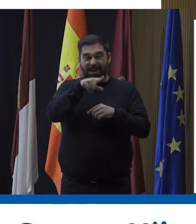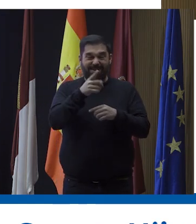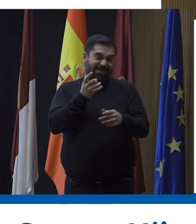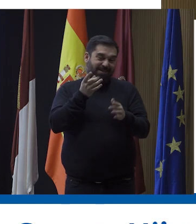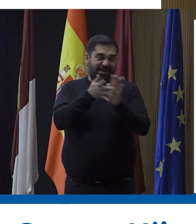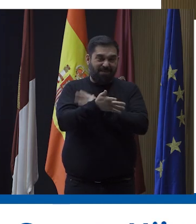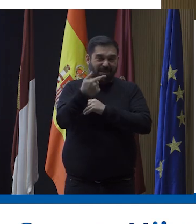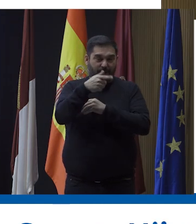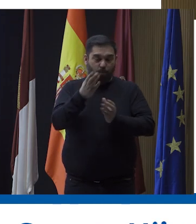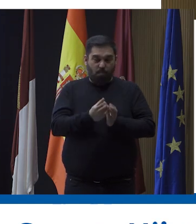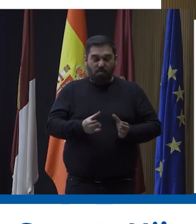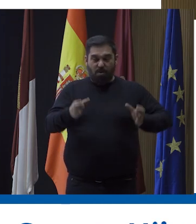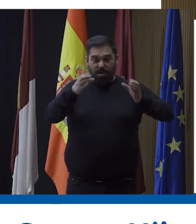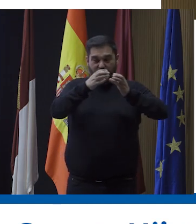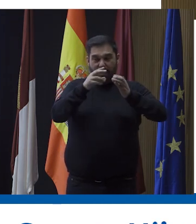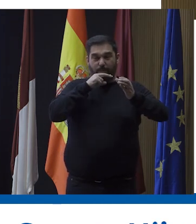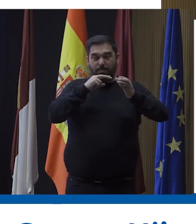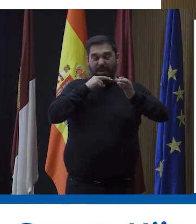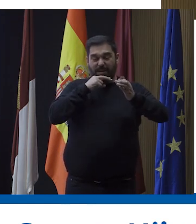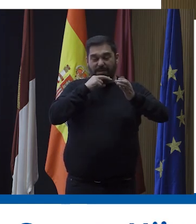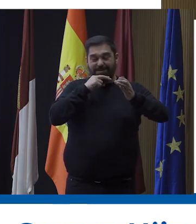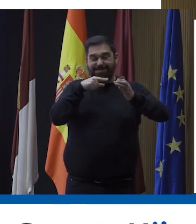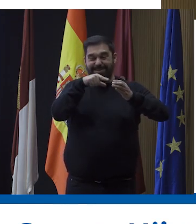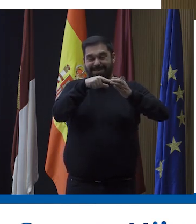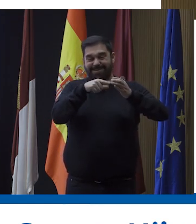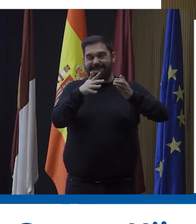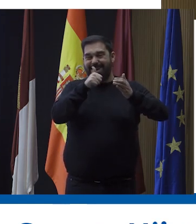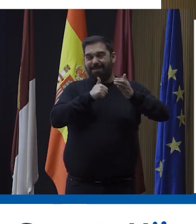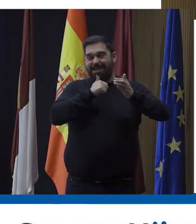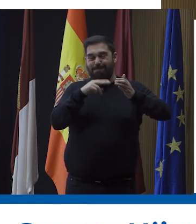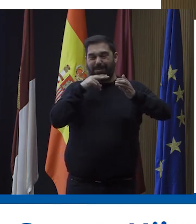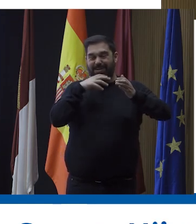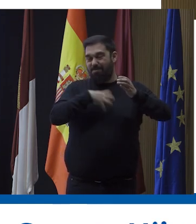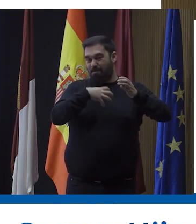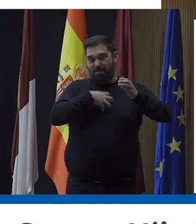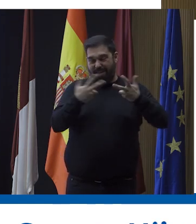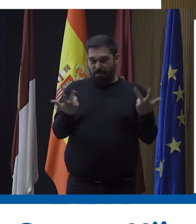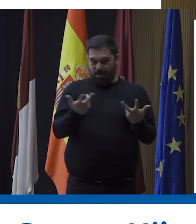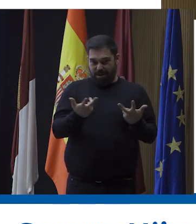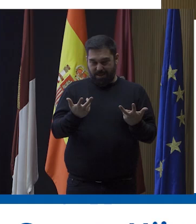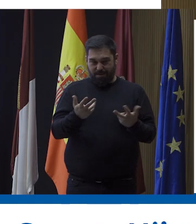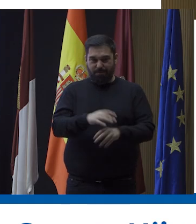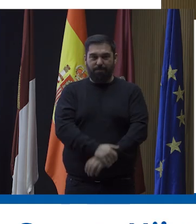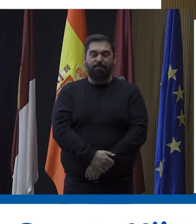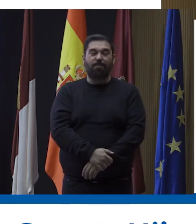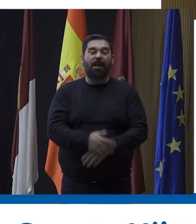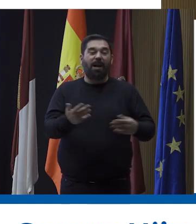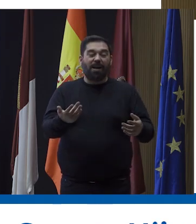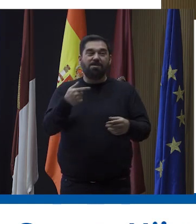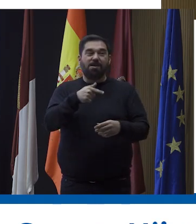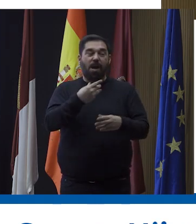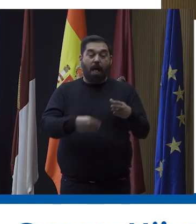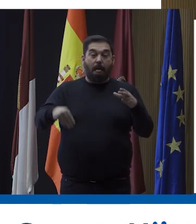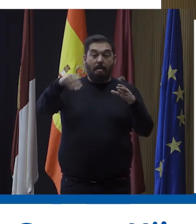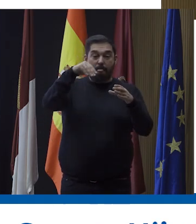haciendo una vejiga que tengamos una incontinencia urinaria de urgencia, ¿vale? Esto está englobado